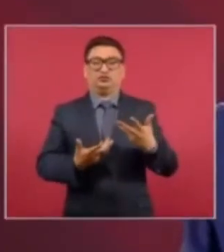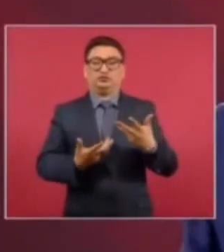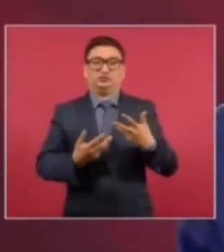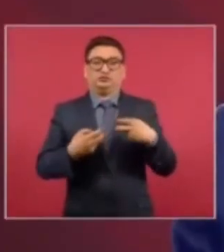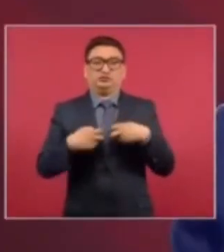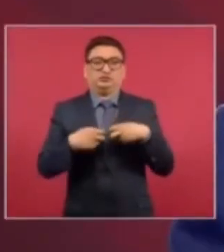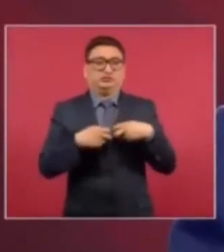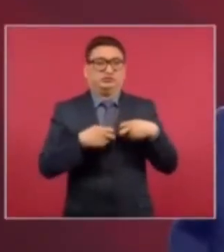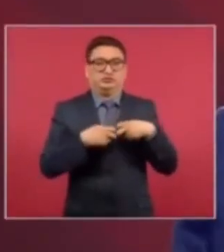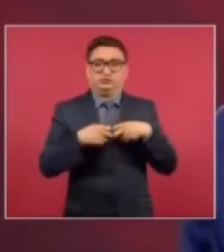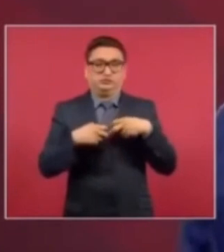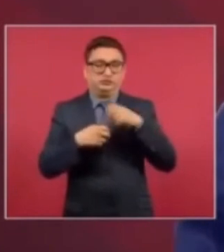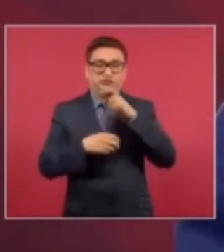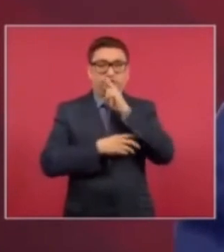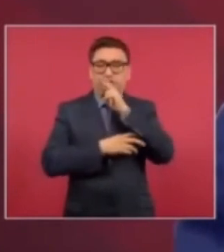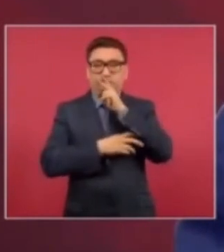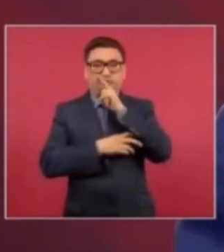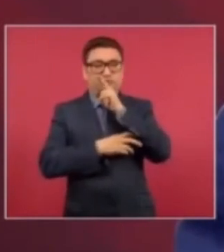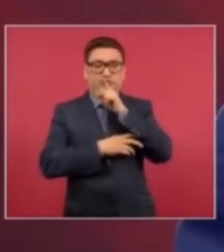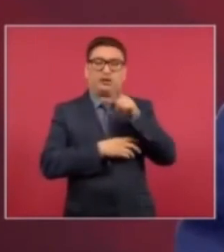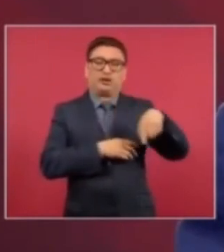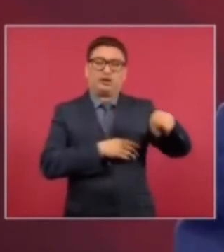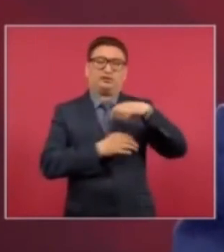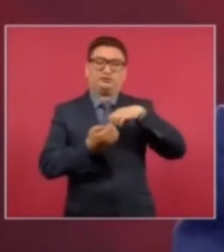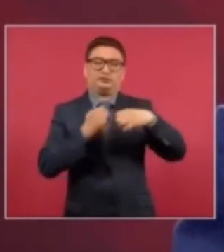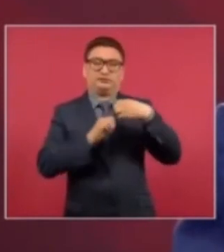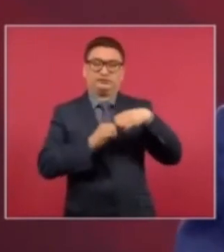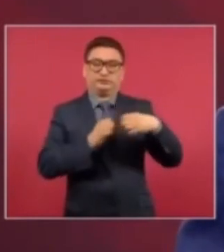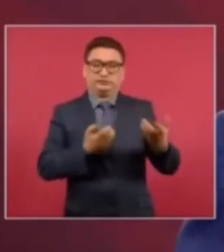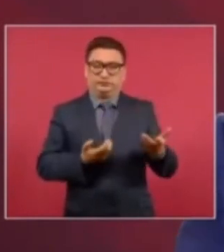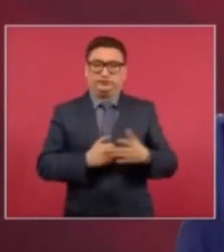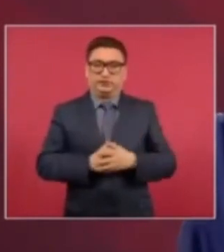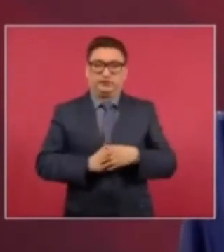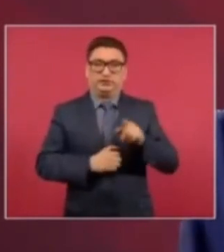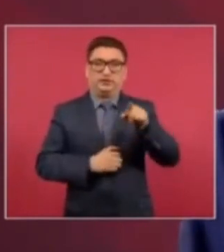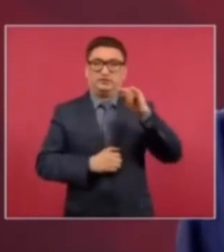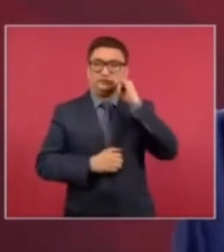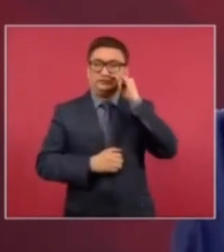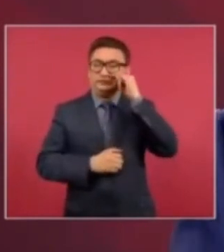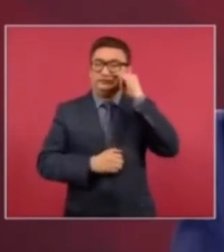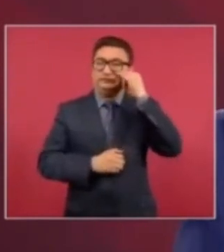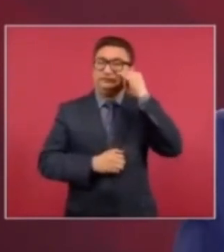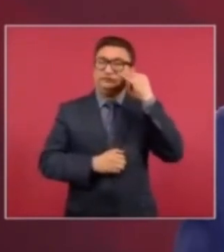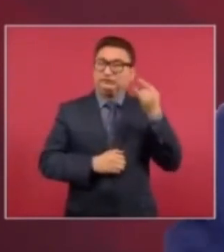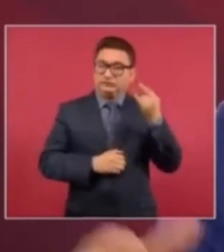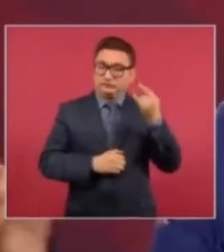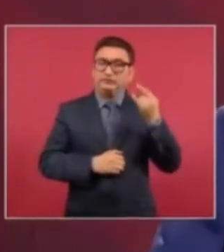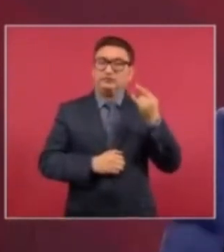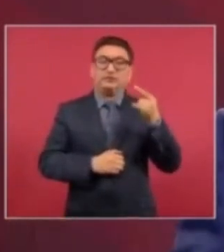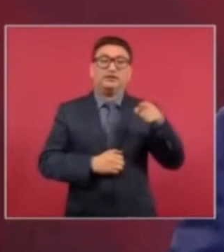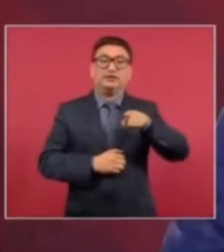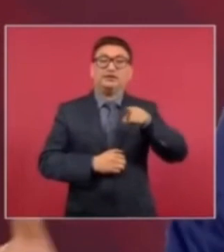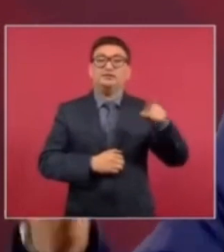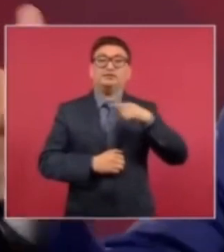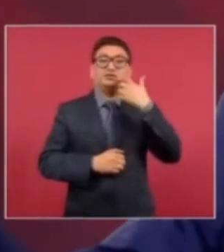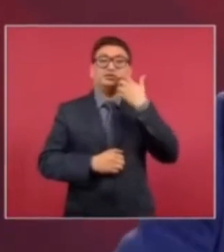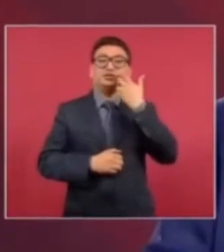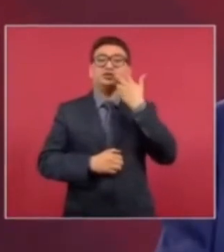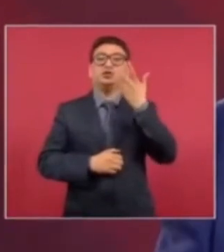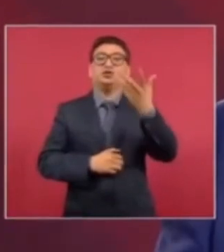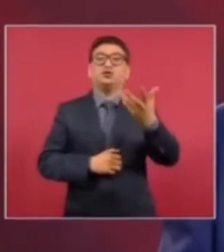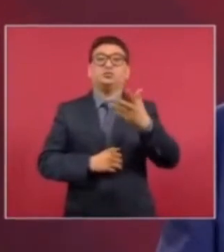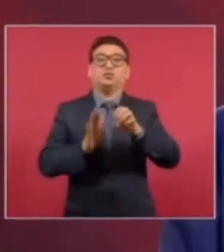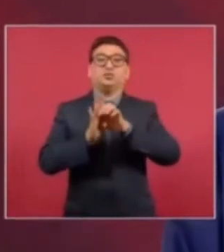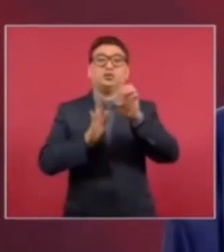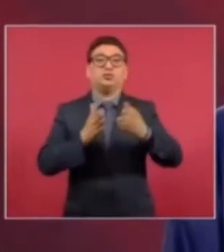Las primeras planas, tú conoces muy bien el oficio periodístico, pues salen alrededor de las 3, 4, 5 de la mañana, para